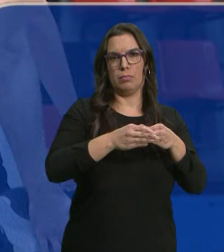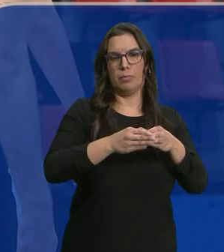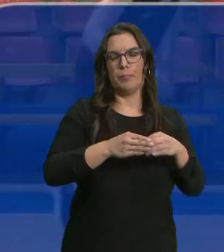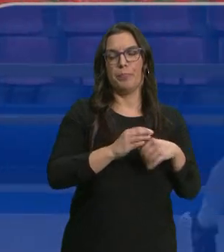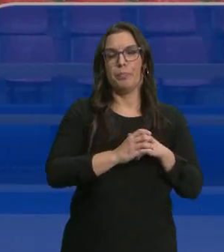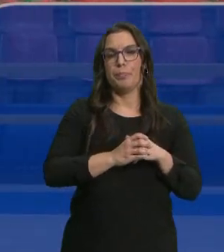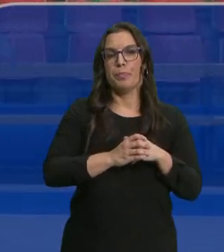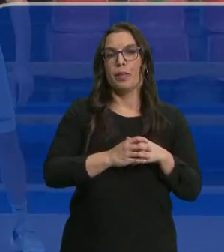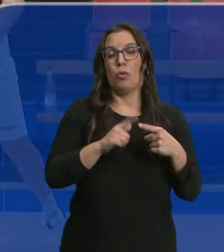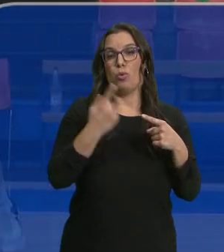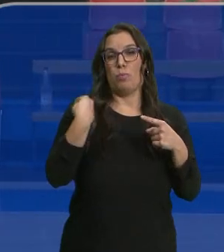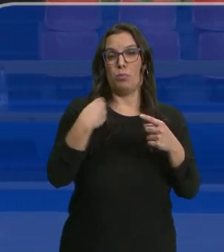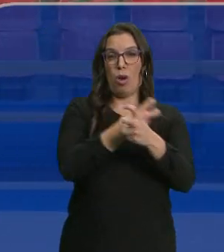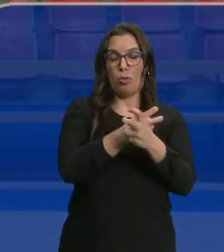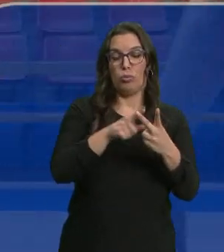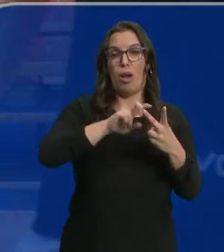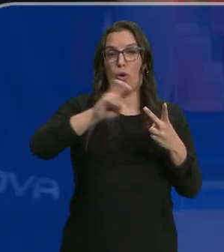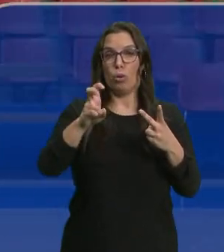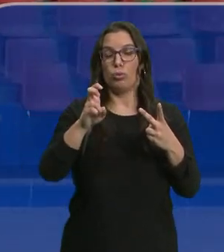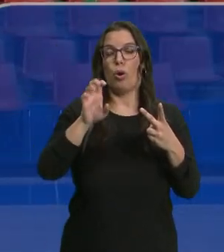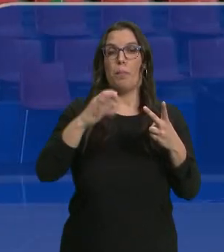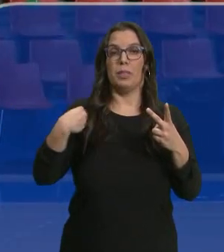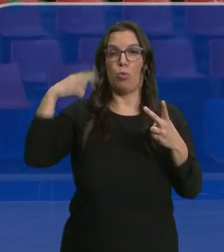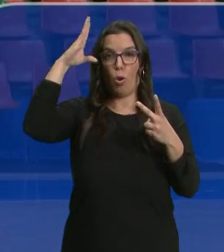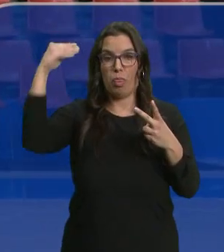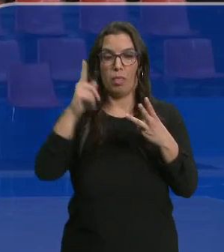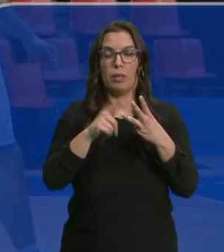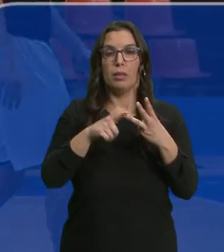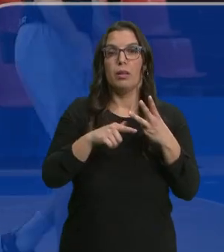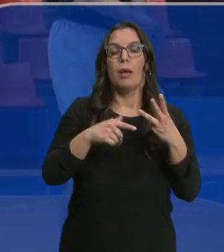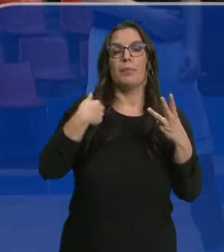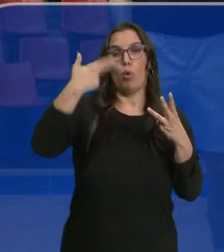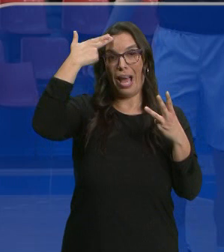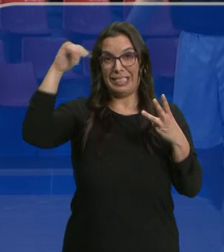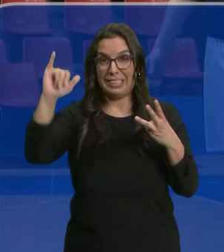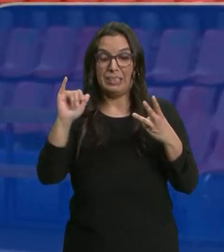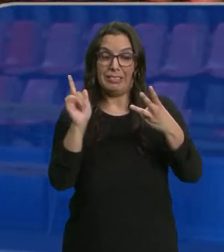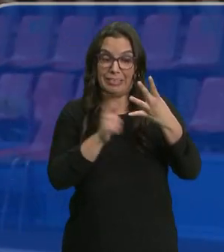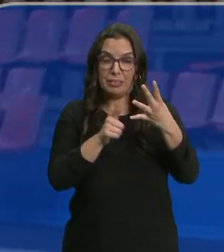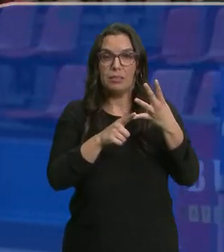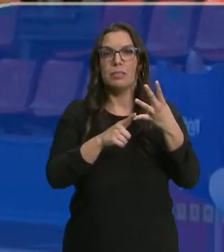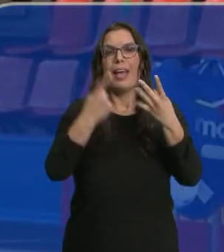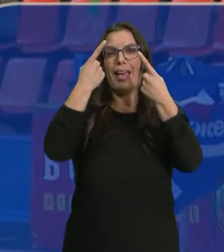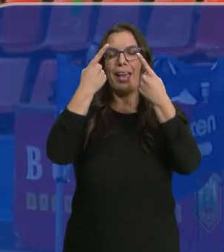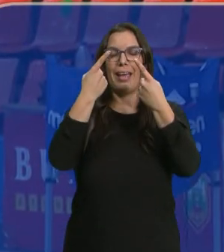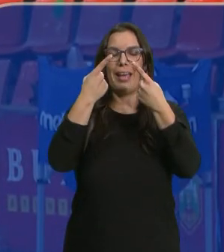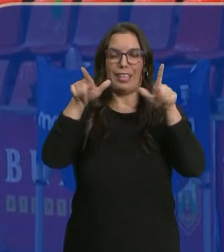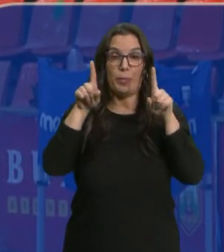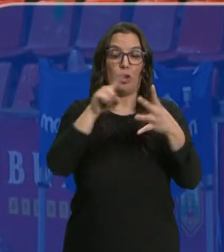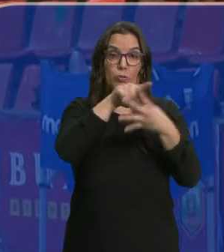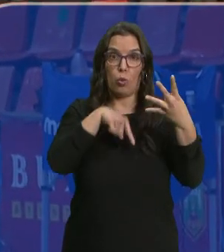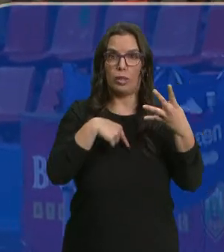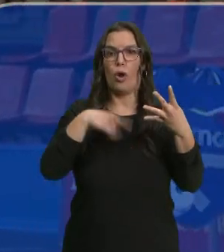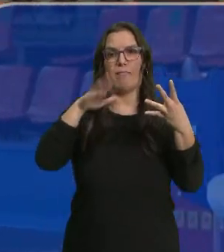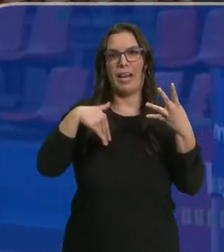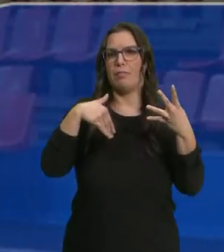Rashid Mahalbasic con Austria, Joey Van Zegeren con los Países Bajos, Marquedi Norelia con Haití y el último en llegar, el esloveno Luka Rubnik. El